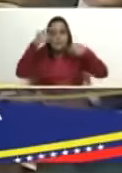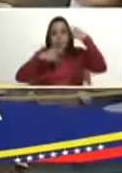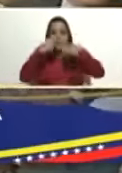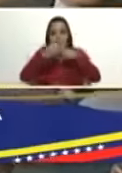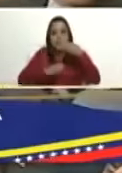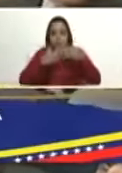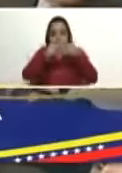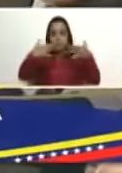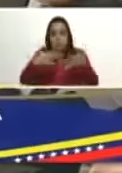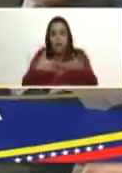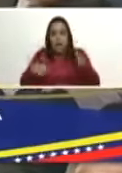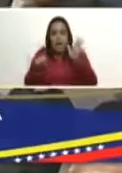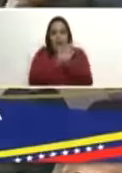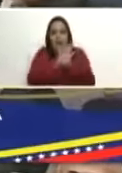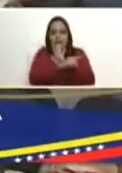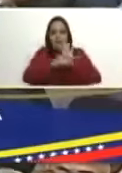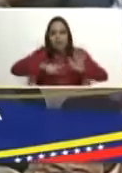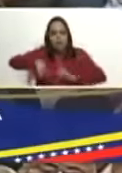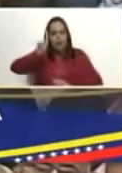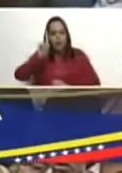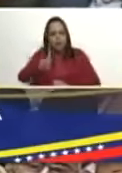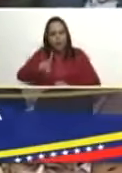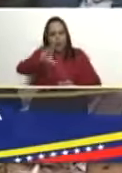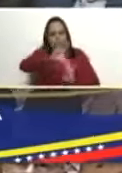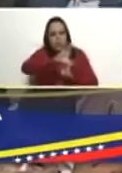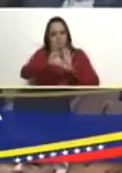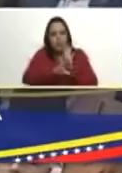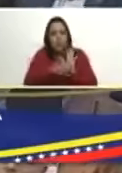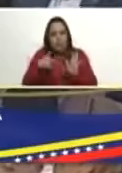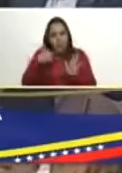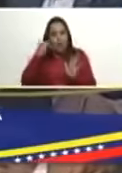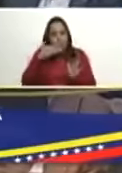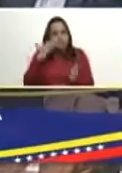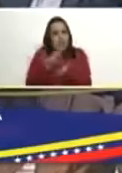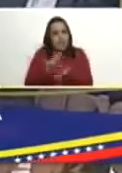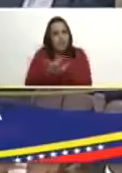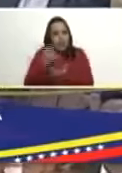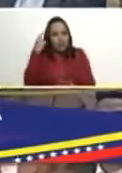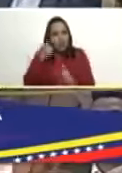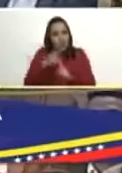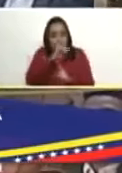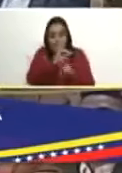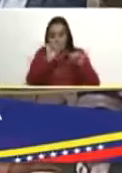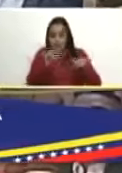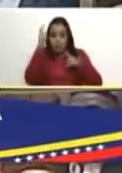del artículo 1 de la Constitución, soy testigo directo de eso,